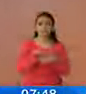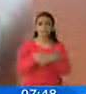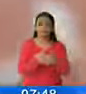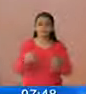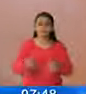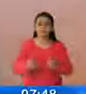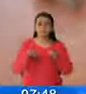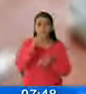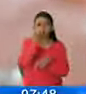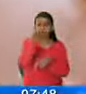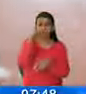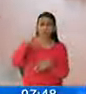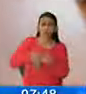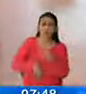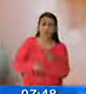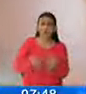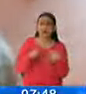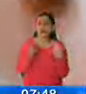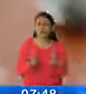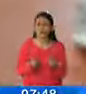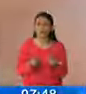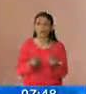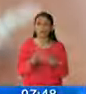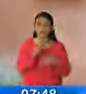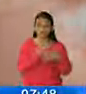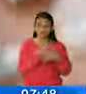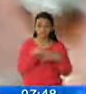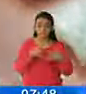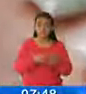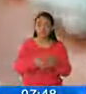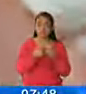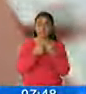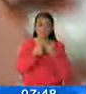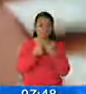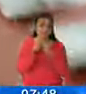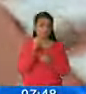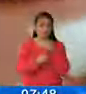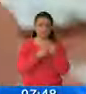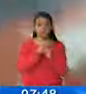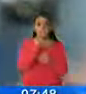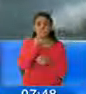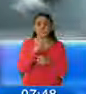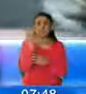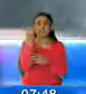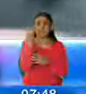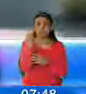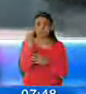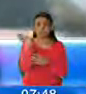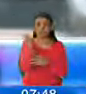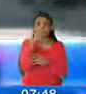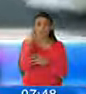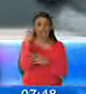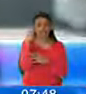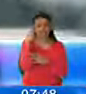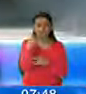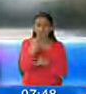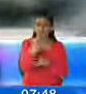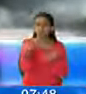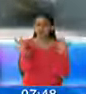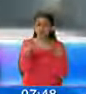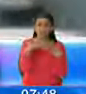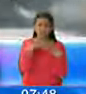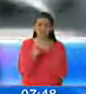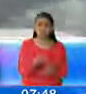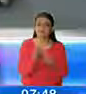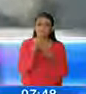¿Qué efectos provocó? Esta herramienta entró a operar en el 2014 y el oficialismo lo considera un